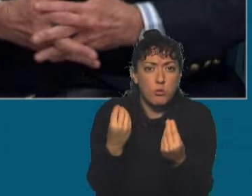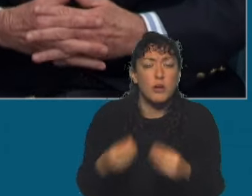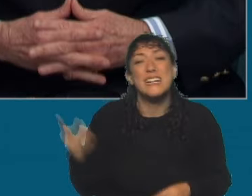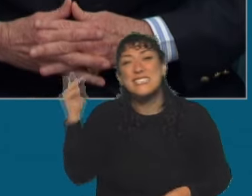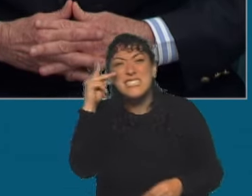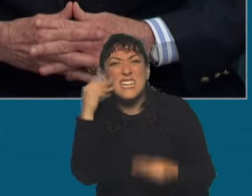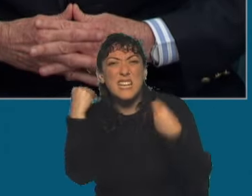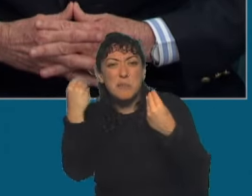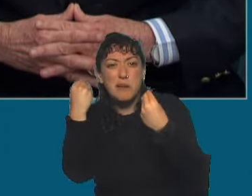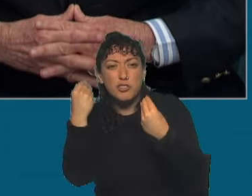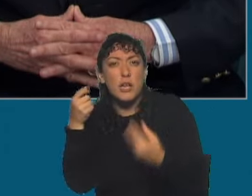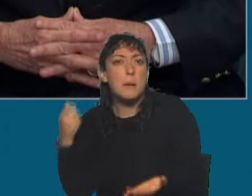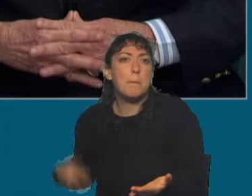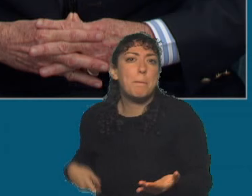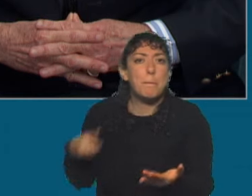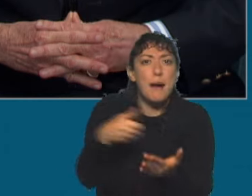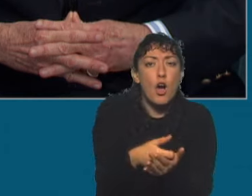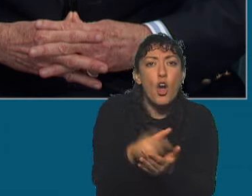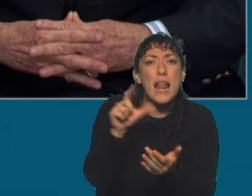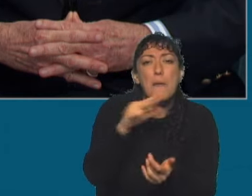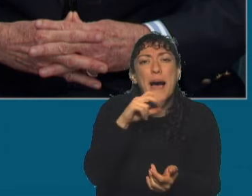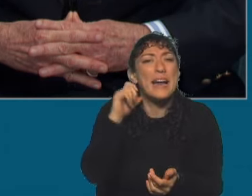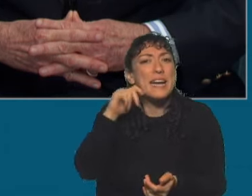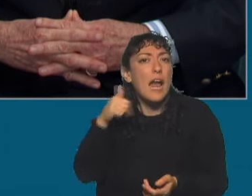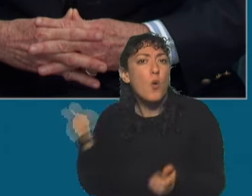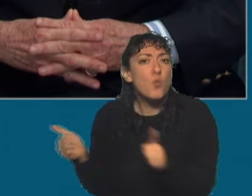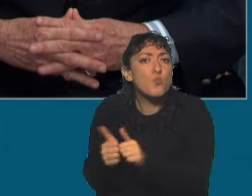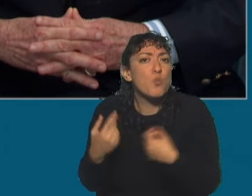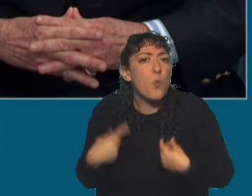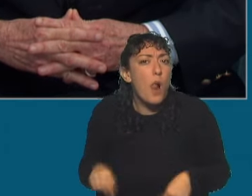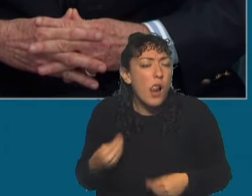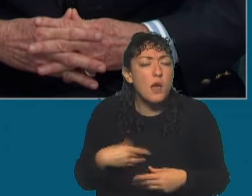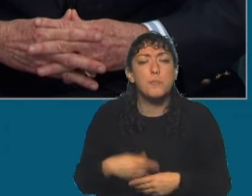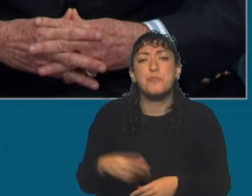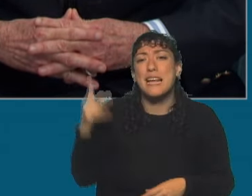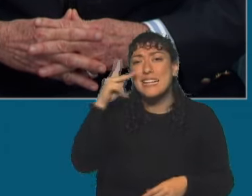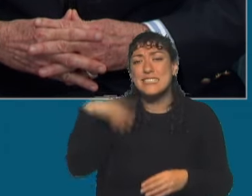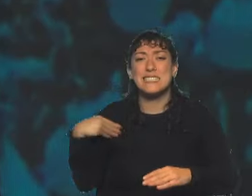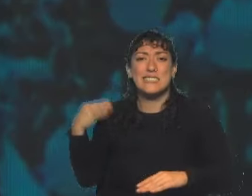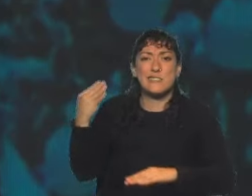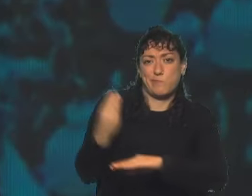Kirchner? ¿Por qué lo que pagó él con la baña? Claro, Néstor cuando asume,